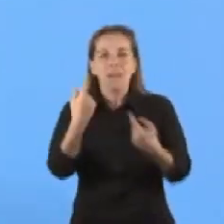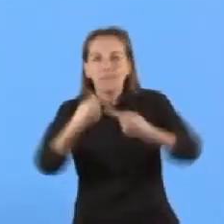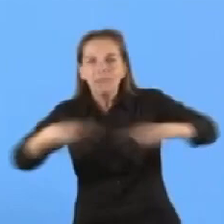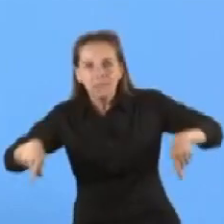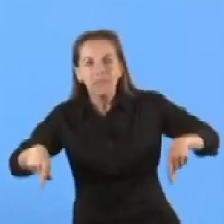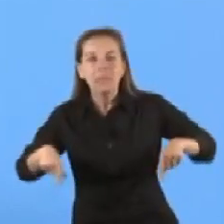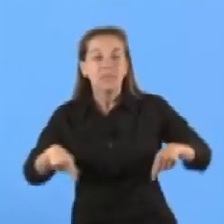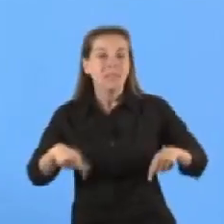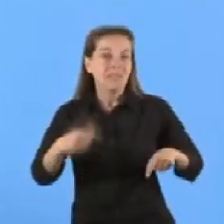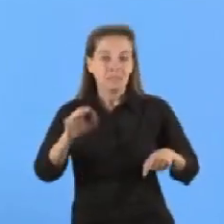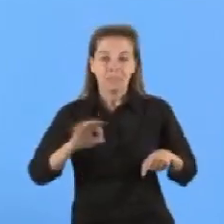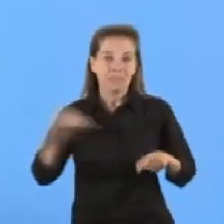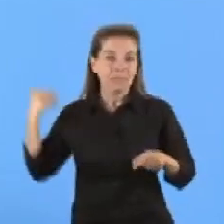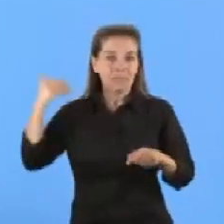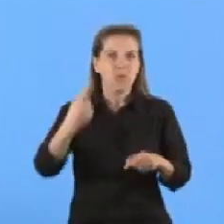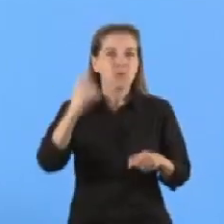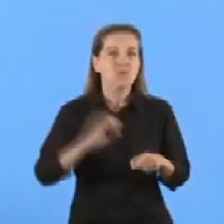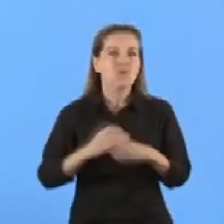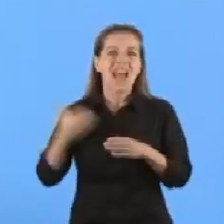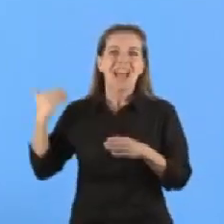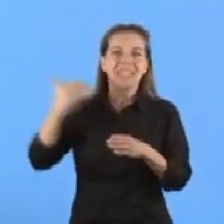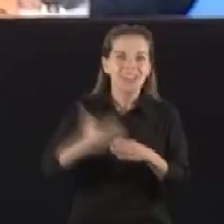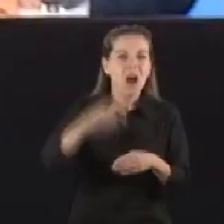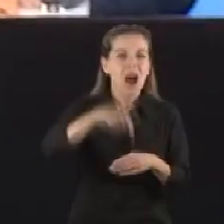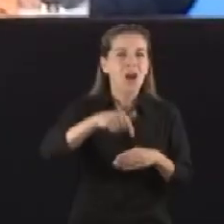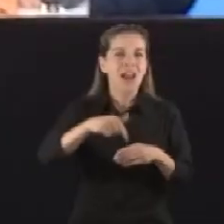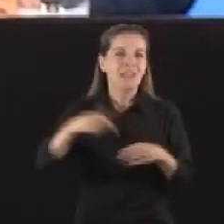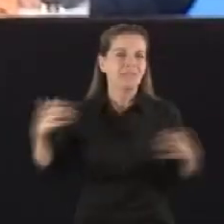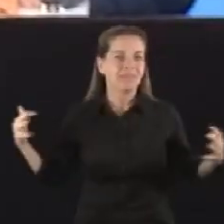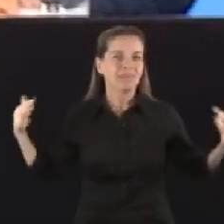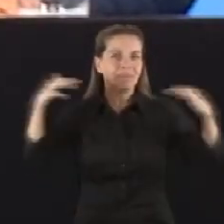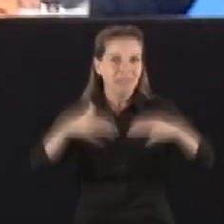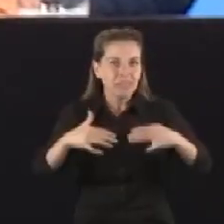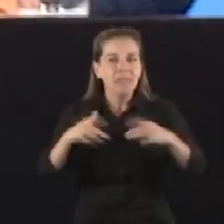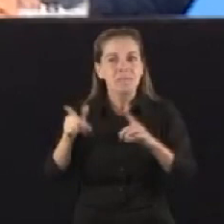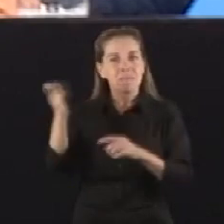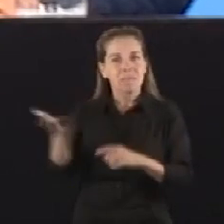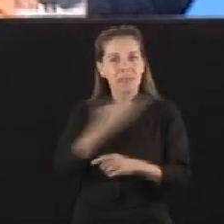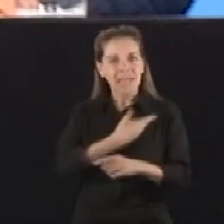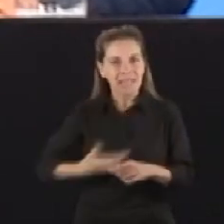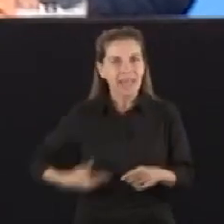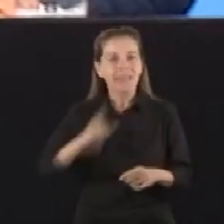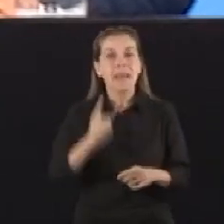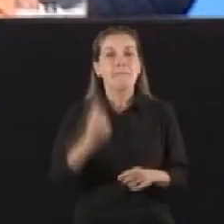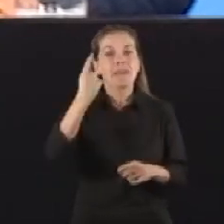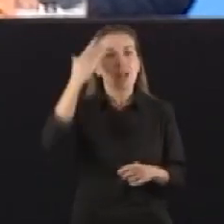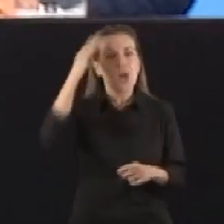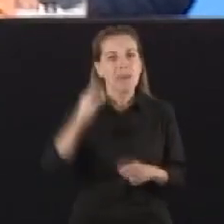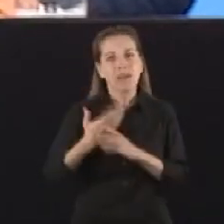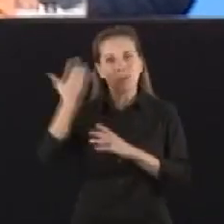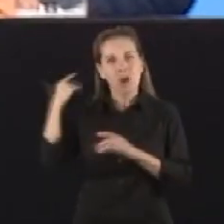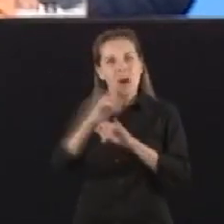de un año después estamos acá. Y usted el 1 de marzo también dijo que se iba a cambiar el nombre